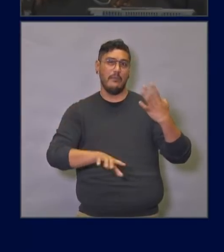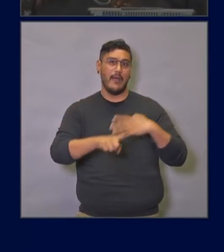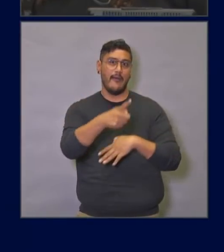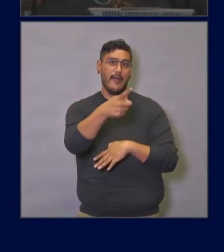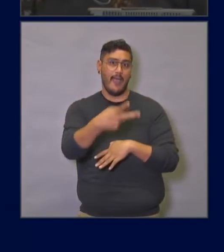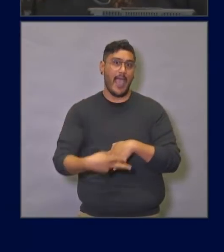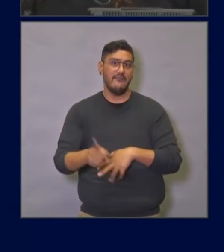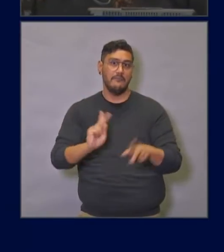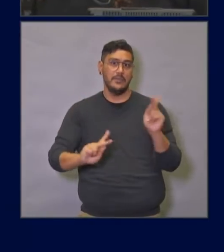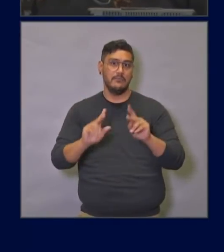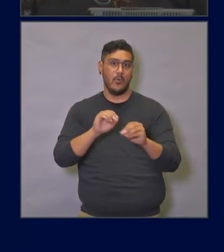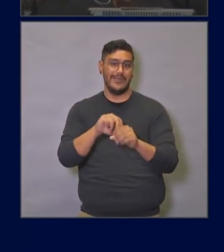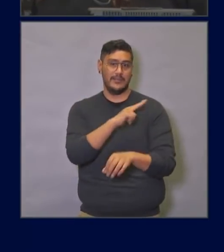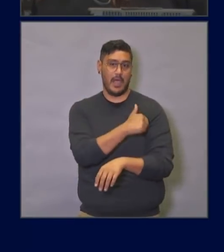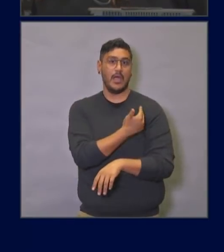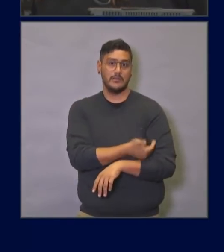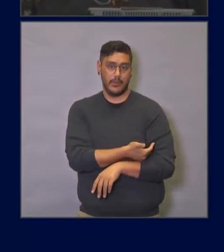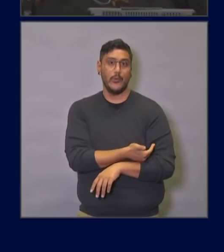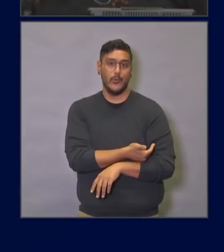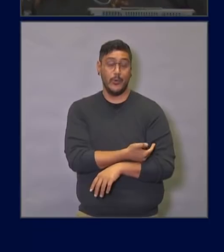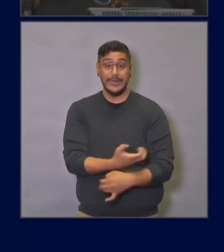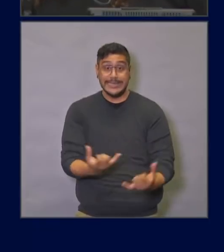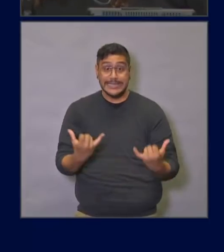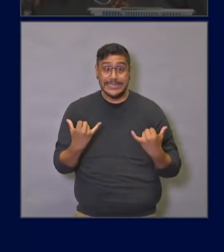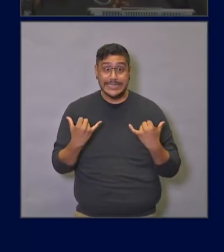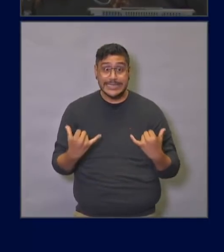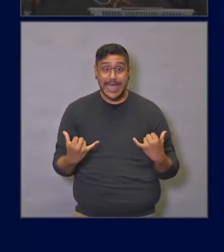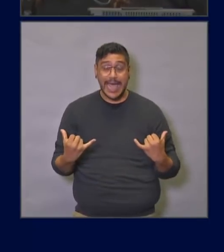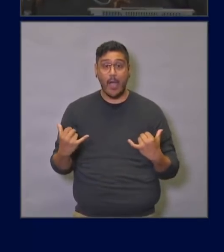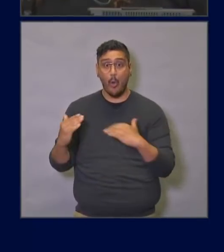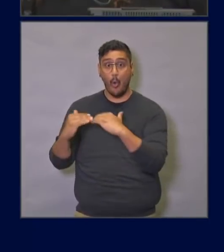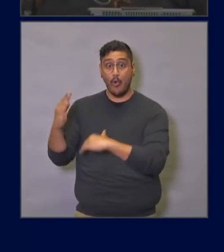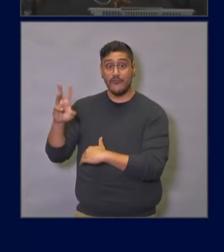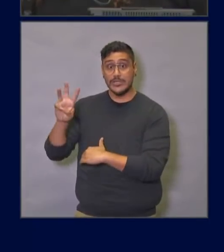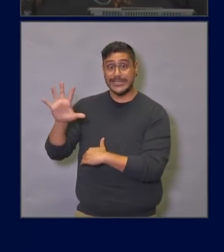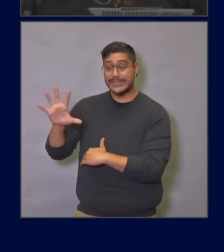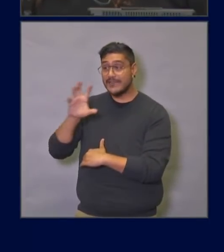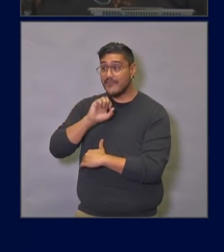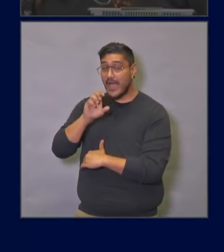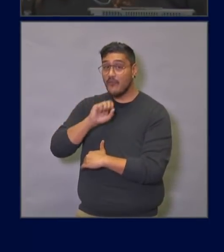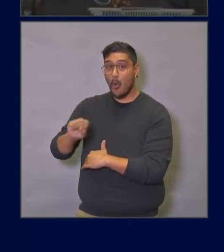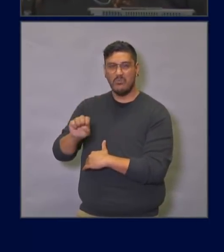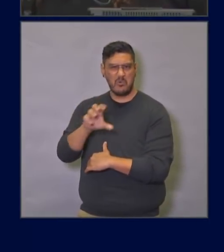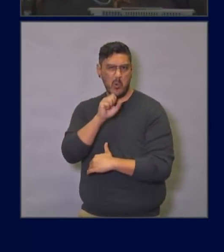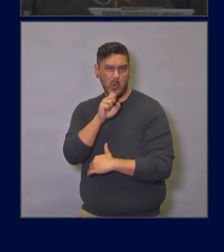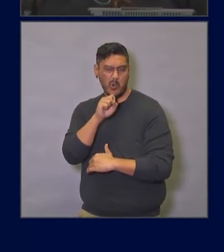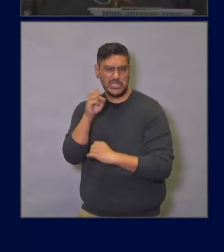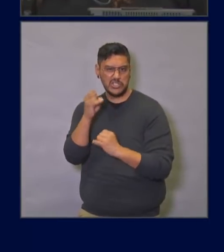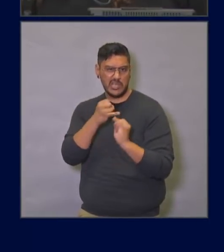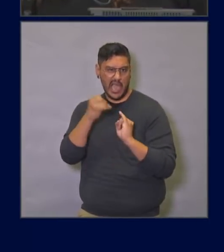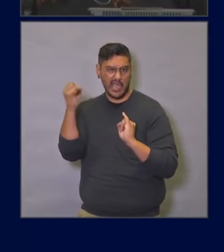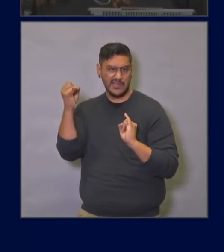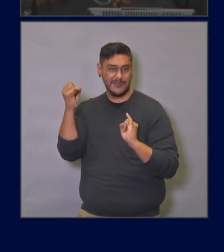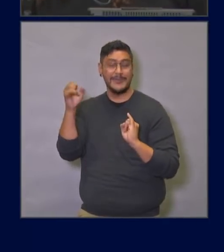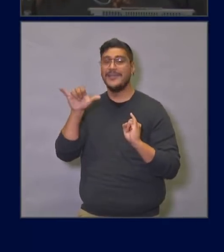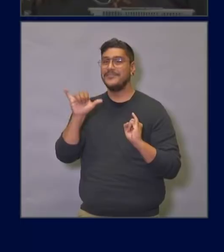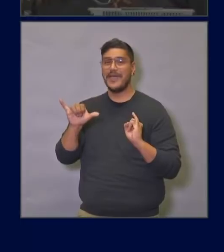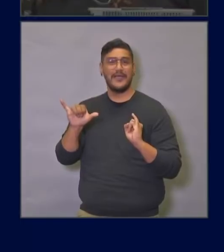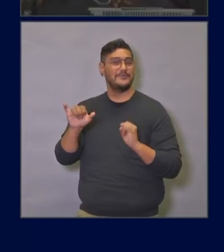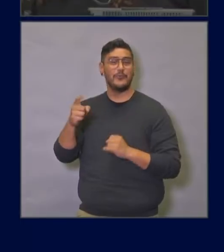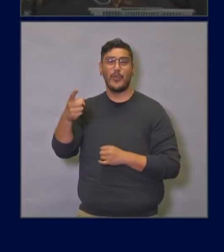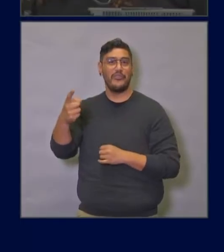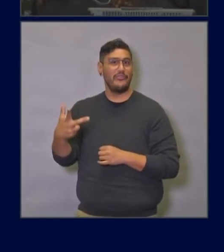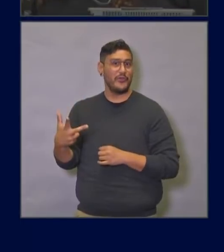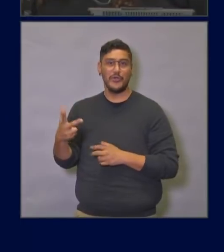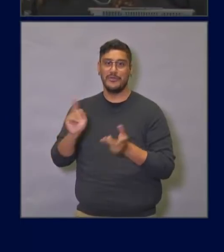casos hospitalizados en el condado. Ahora los mayores de 65 años, la línea anaranjada, representan solo 1/3 de